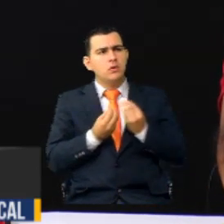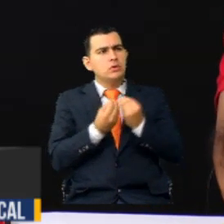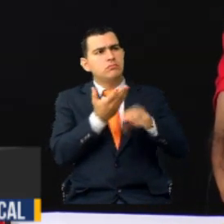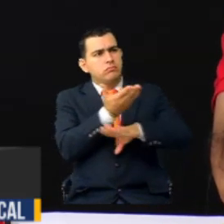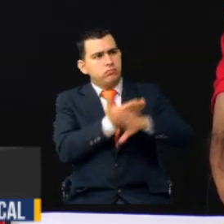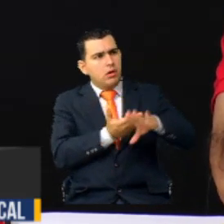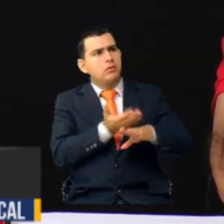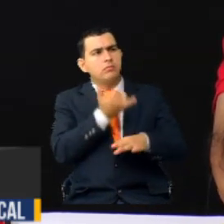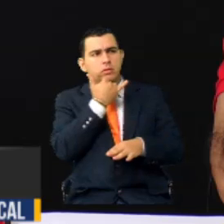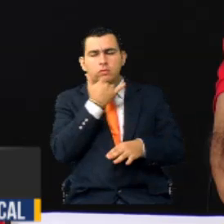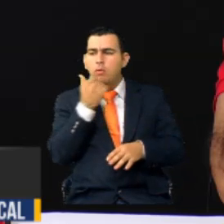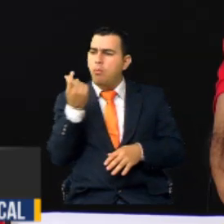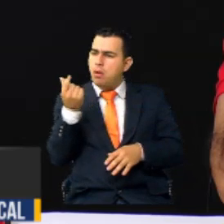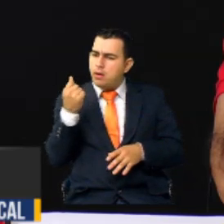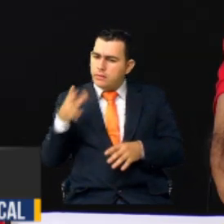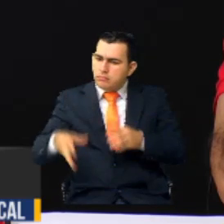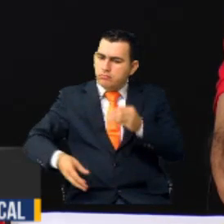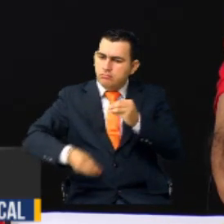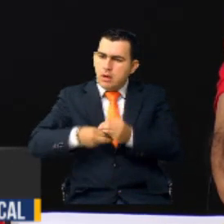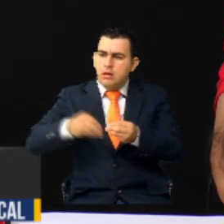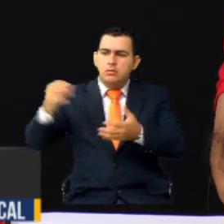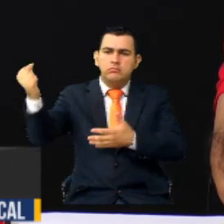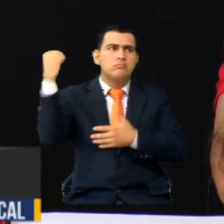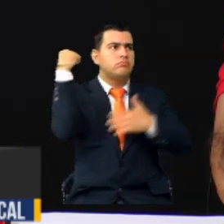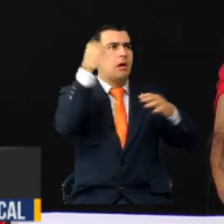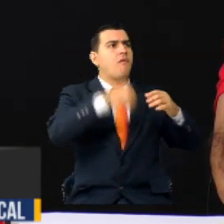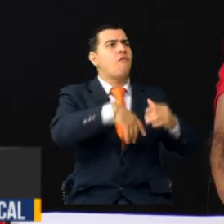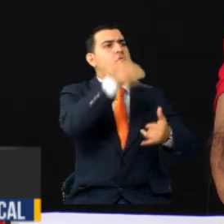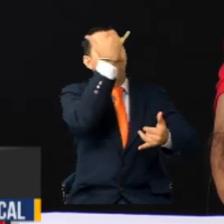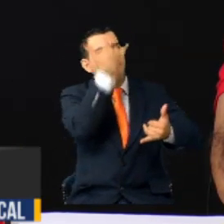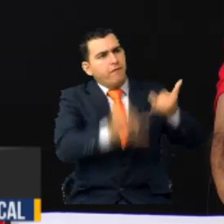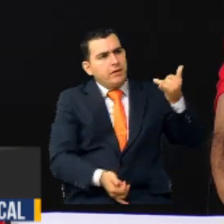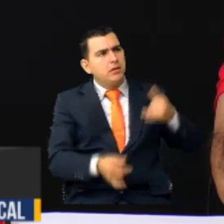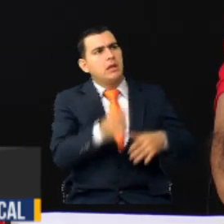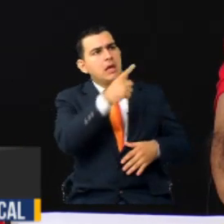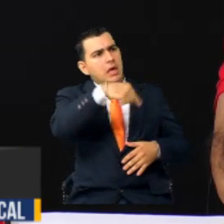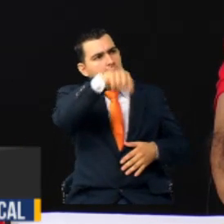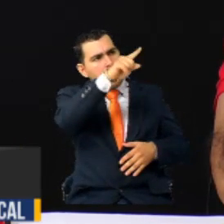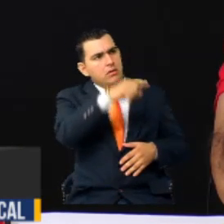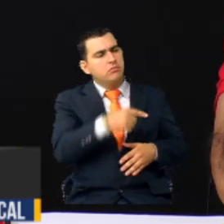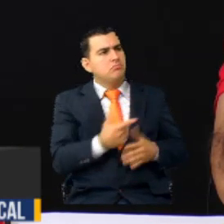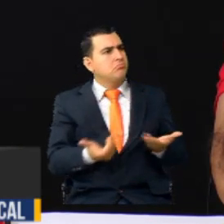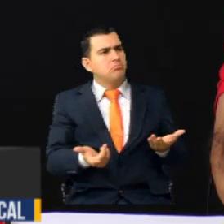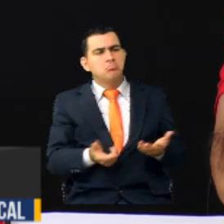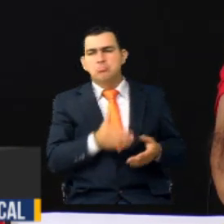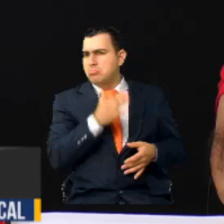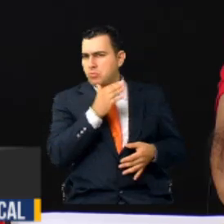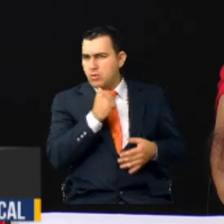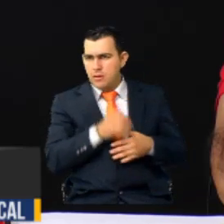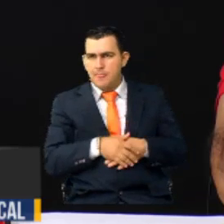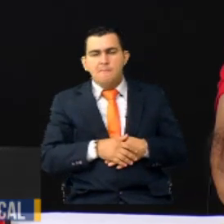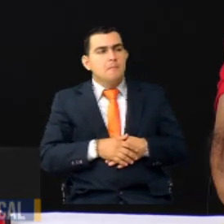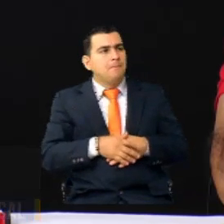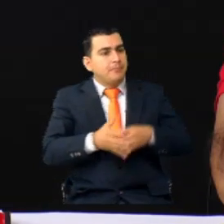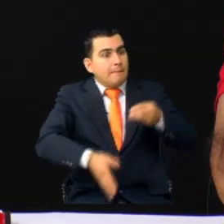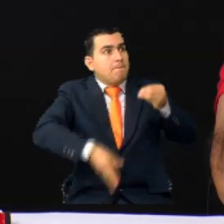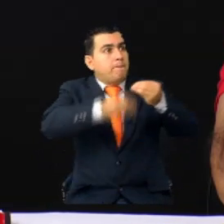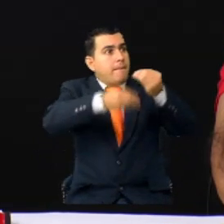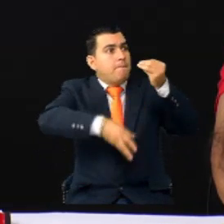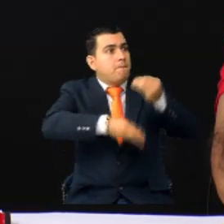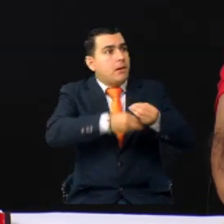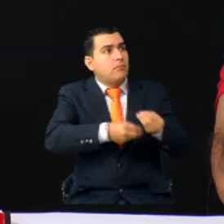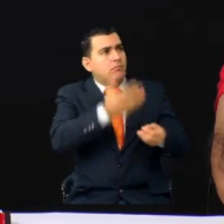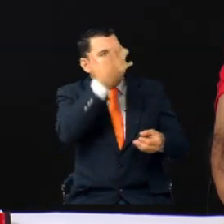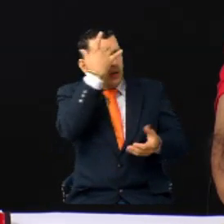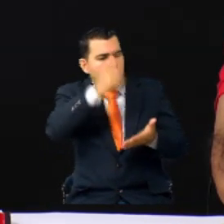recursos adicionales para terminar en materia de obra las instituciones no se hiciera con adicionales a un contrato que ya